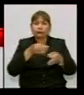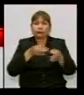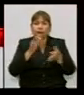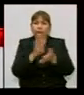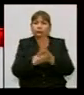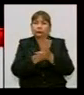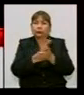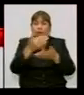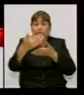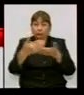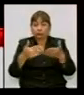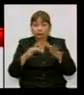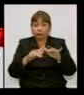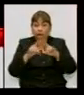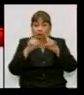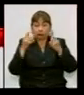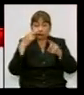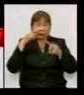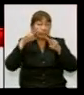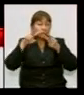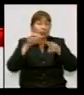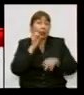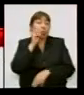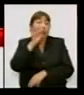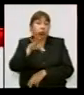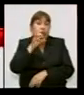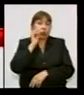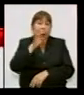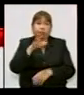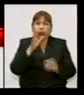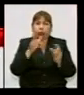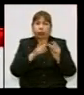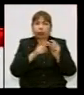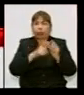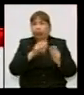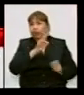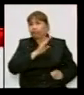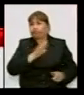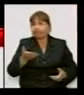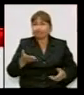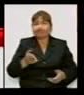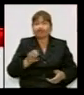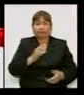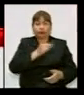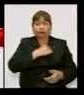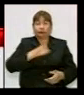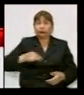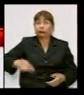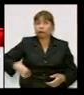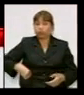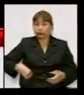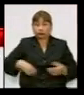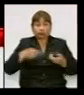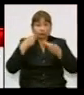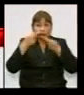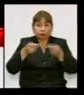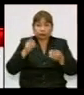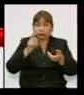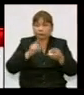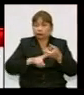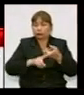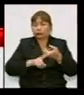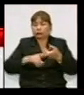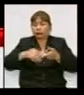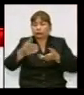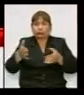páginas oficiales por imágenes insultantes para el primer ministro. El tráfico en Internet se dispara bruscamente hasta saturar los